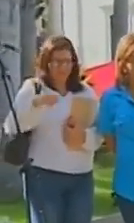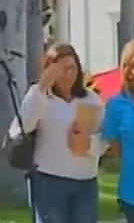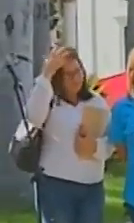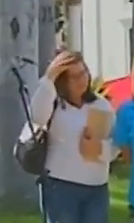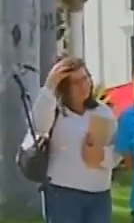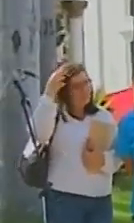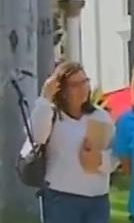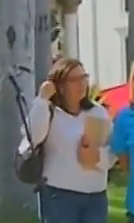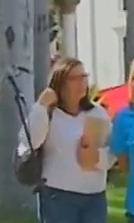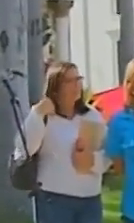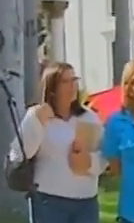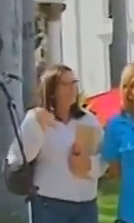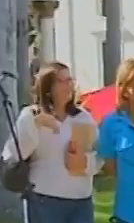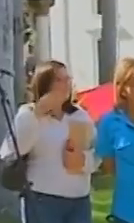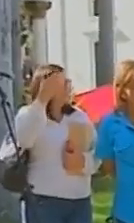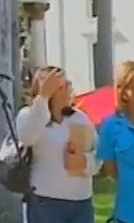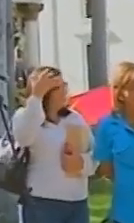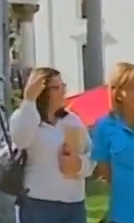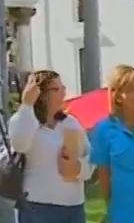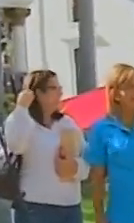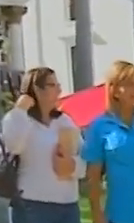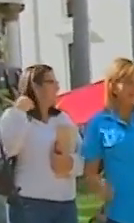sesión.